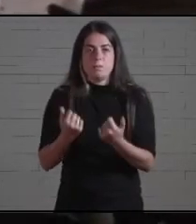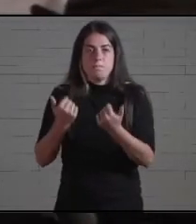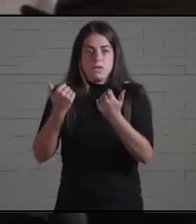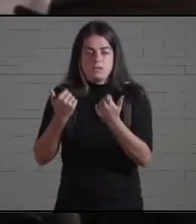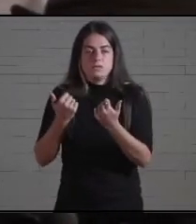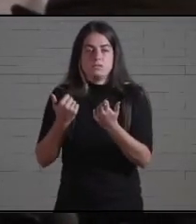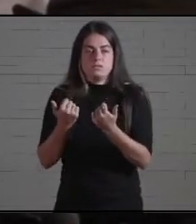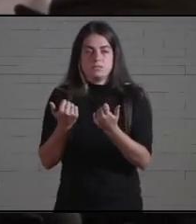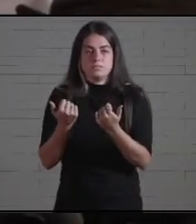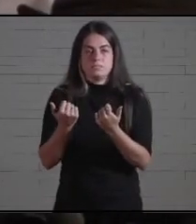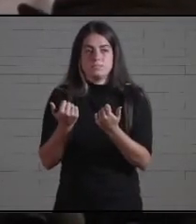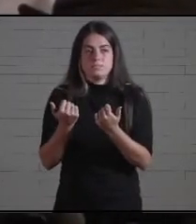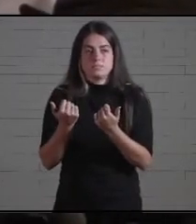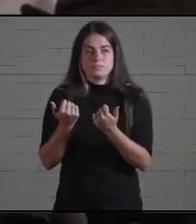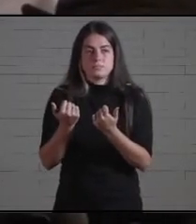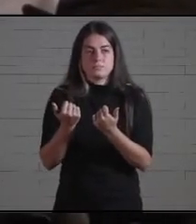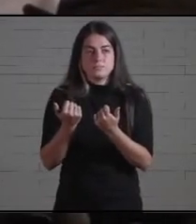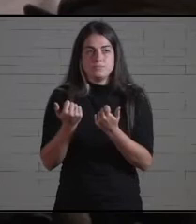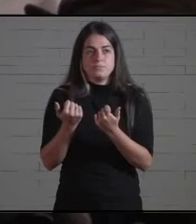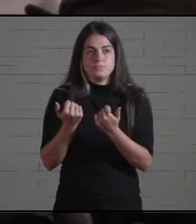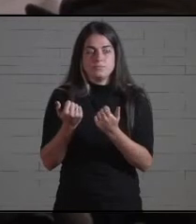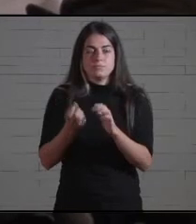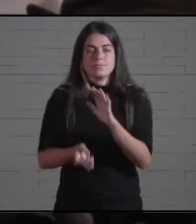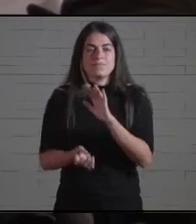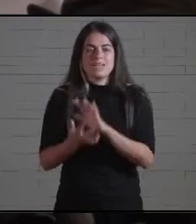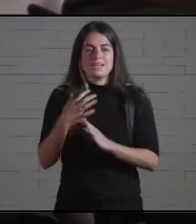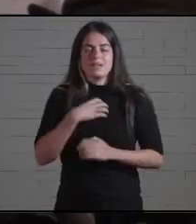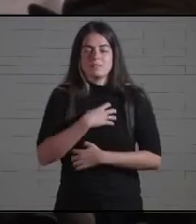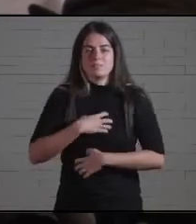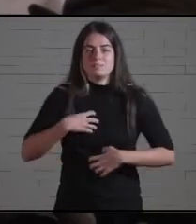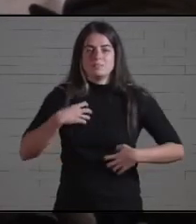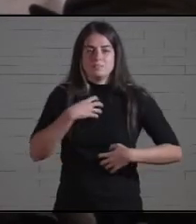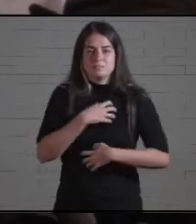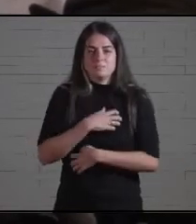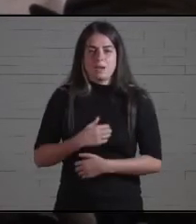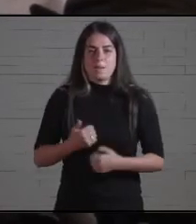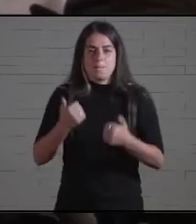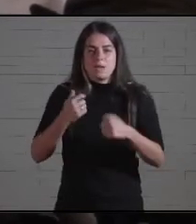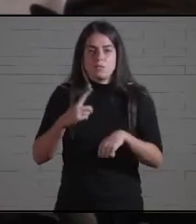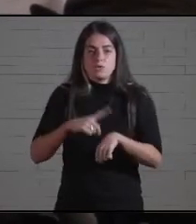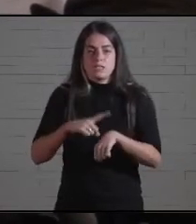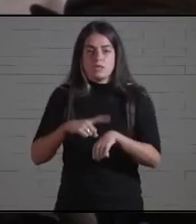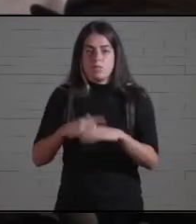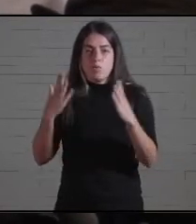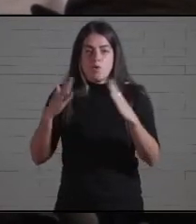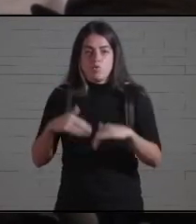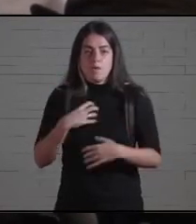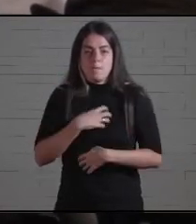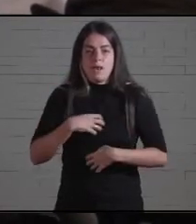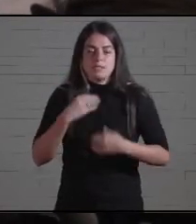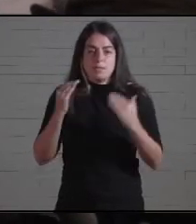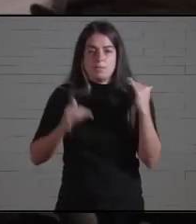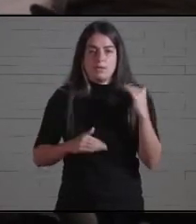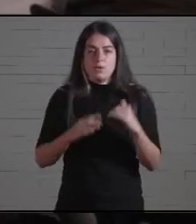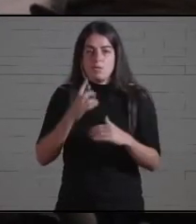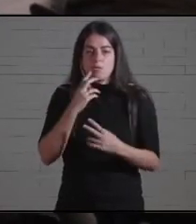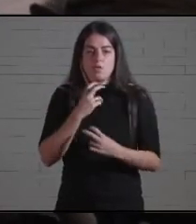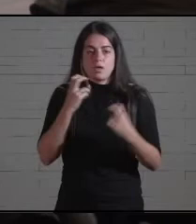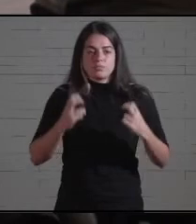extremo, que genera más malestar que la escasez de tiempo. La gente está más preocupada, está más